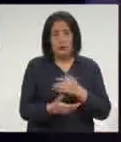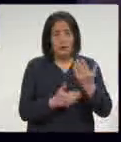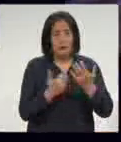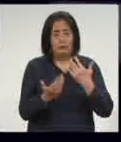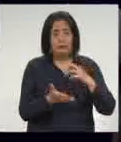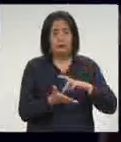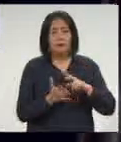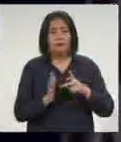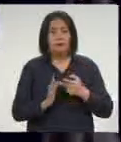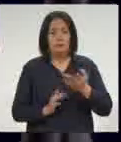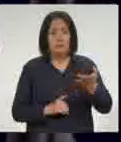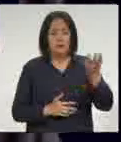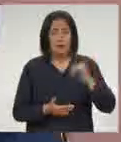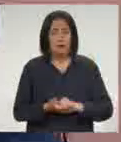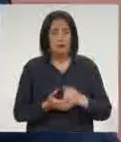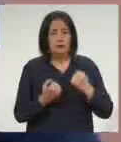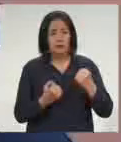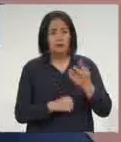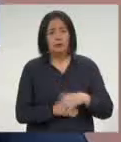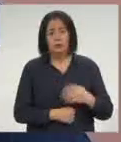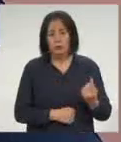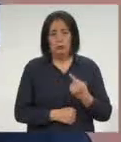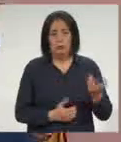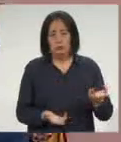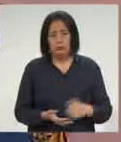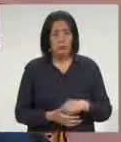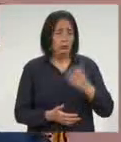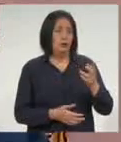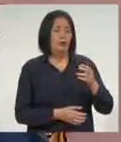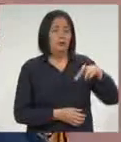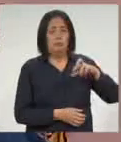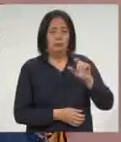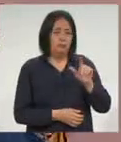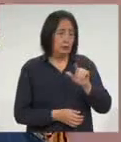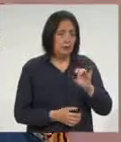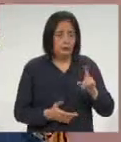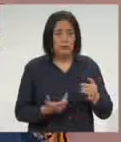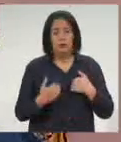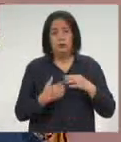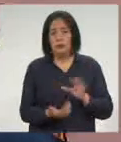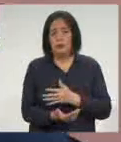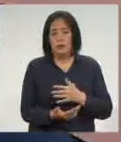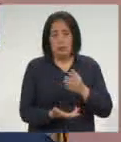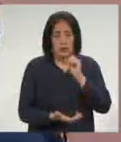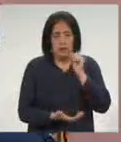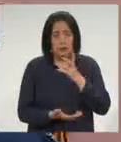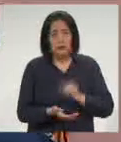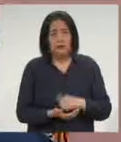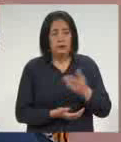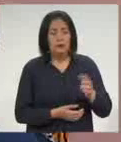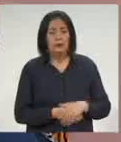significado de ser hincha el único no ruso con clase o de dominio y voy a cantar una canción un área